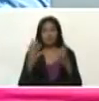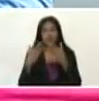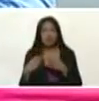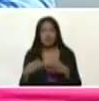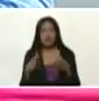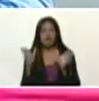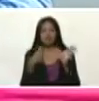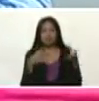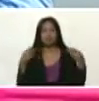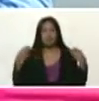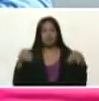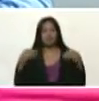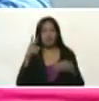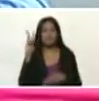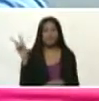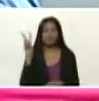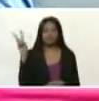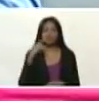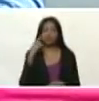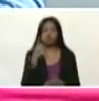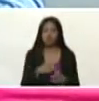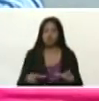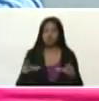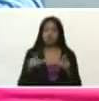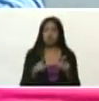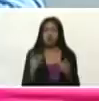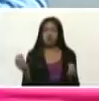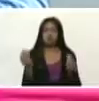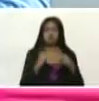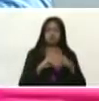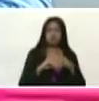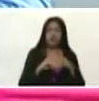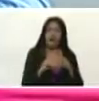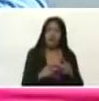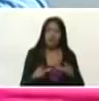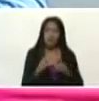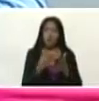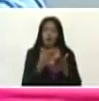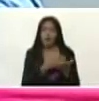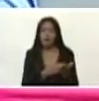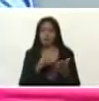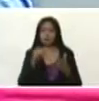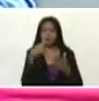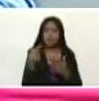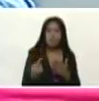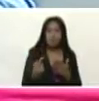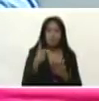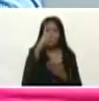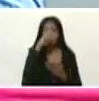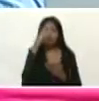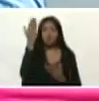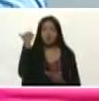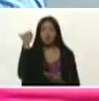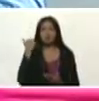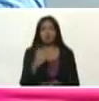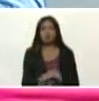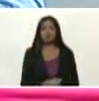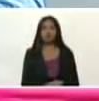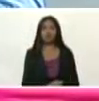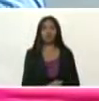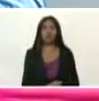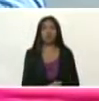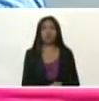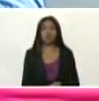cartón Venezuela. Yo creo que ambos espacios coinciden en un antes y un después. Hace un año, presidente,